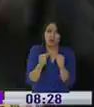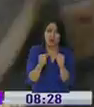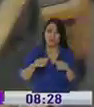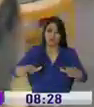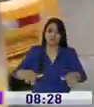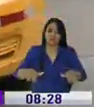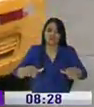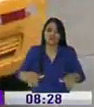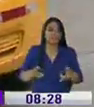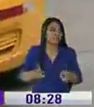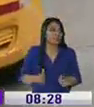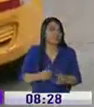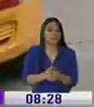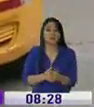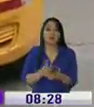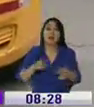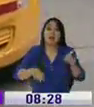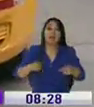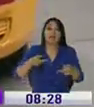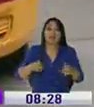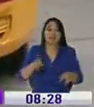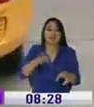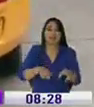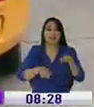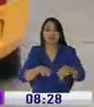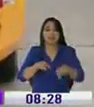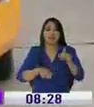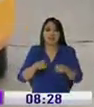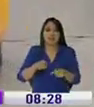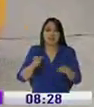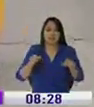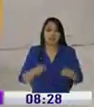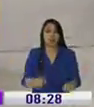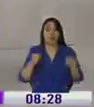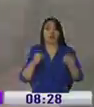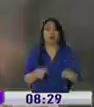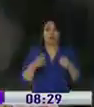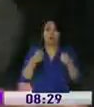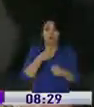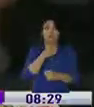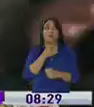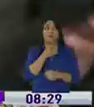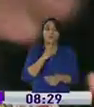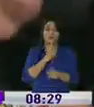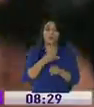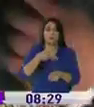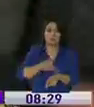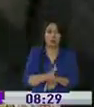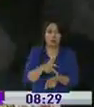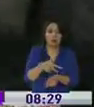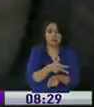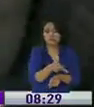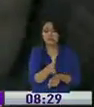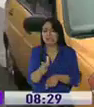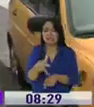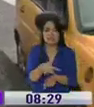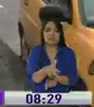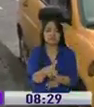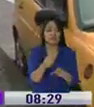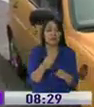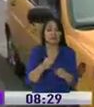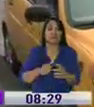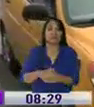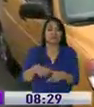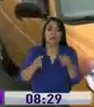se rompen. Y a veces también los pasajeros también se molestan, se asustan con lo que cae, pues uno se cae tratando de evitar, pues cae duro. Los autos